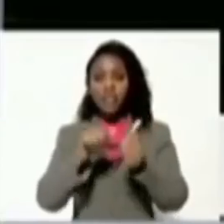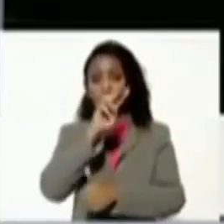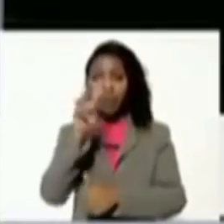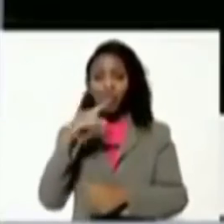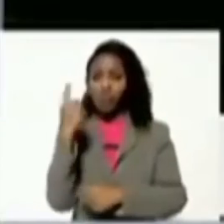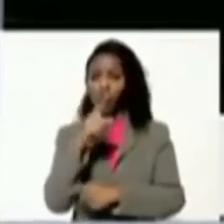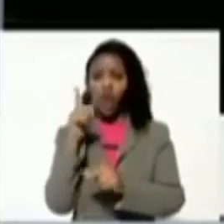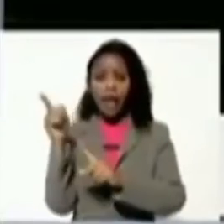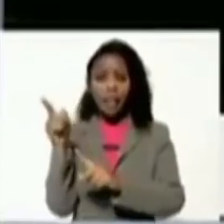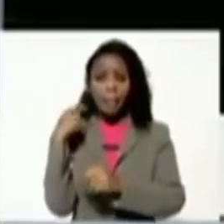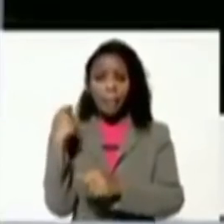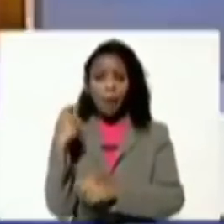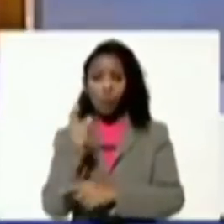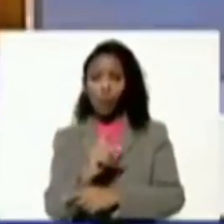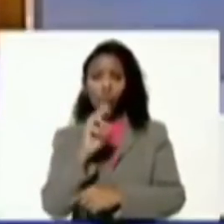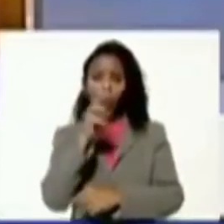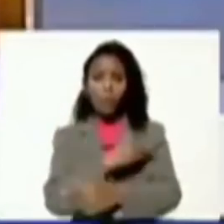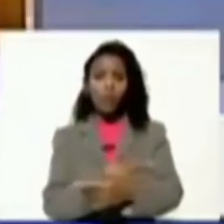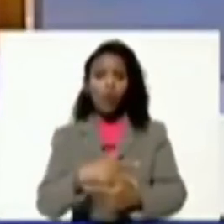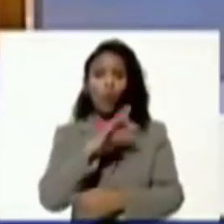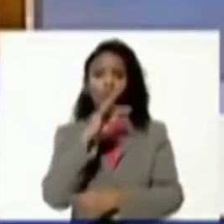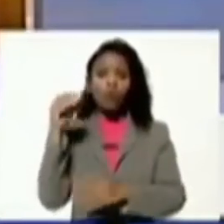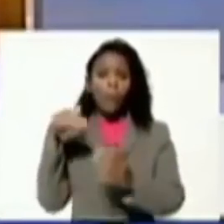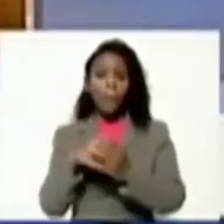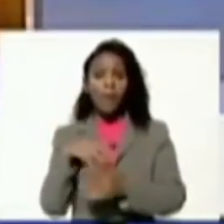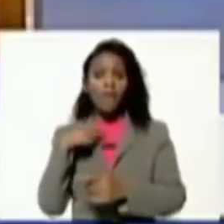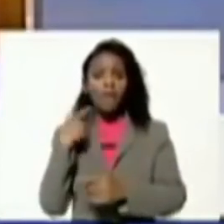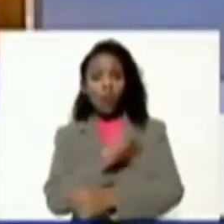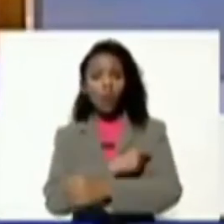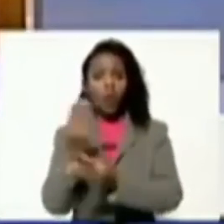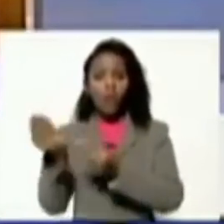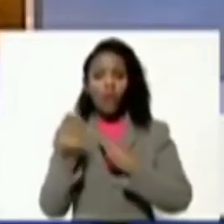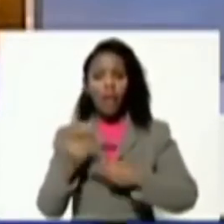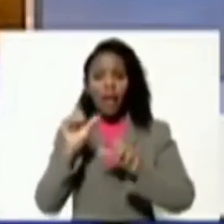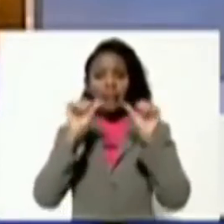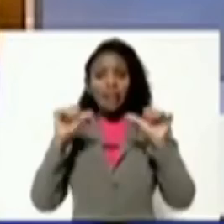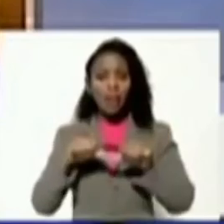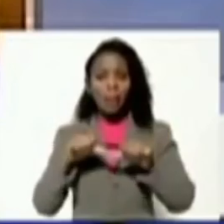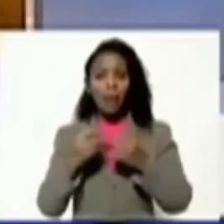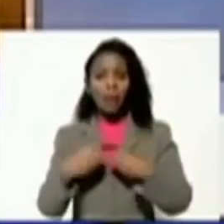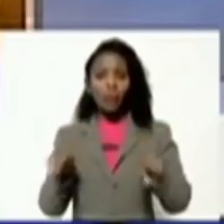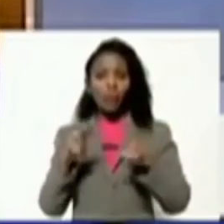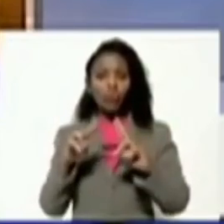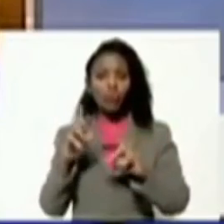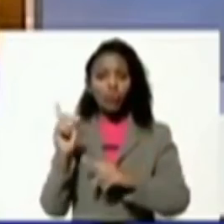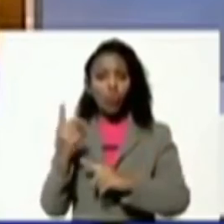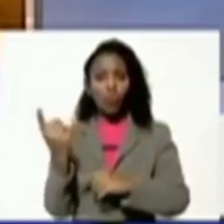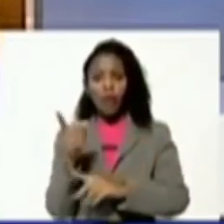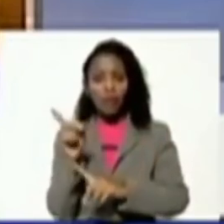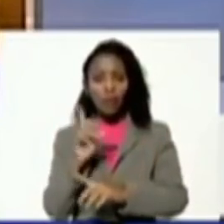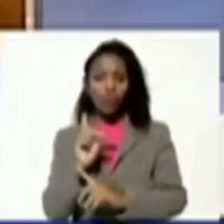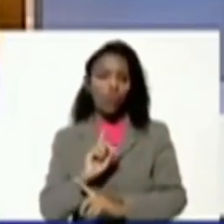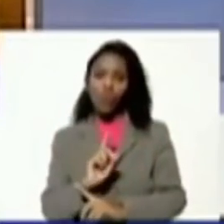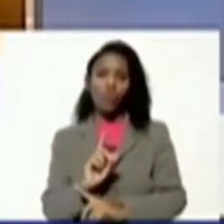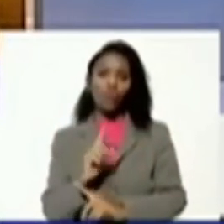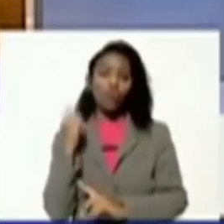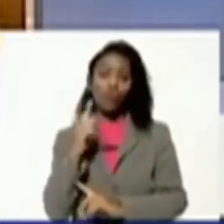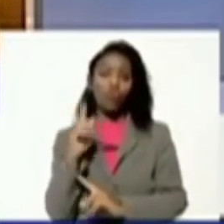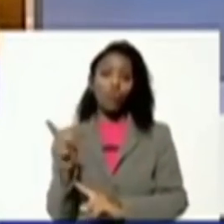el pago de las 2.400.000 vacunas que nos va a dar el sistema de Naciones Unidas, COVAX. No solo